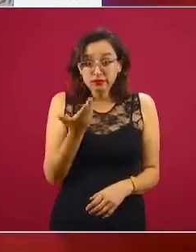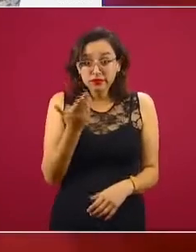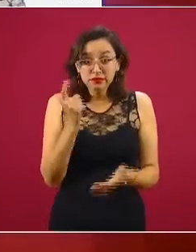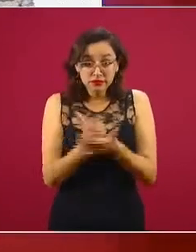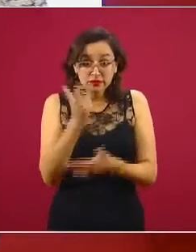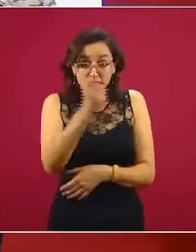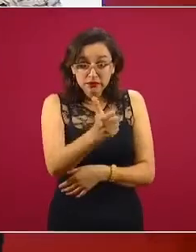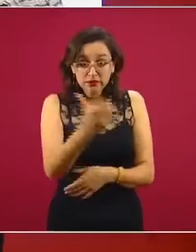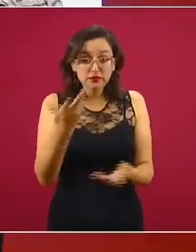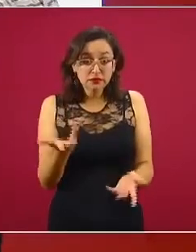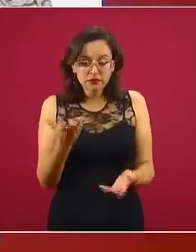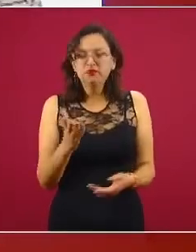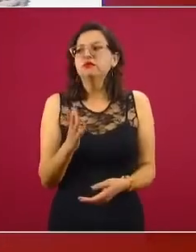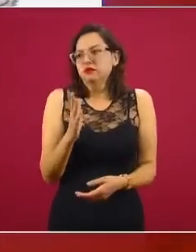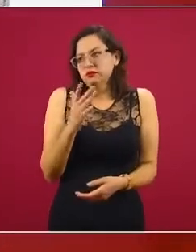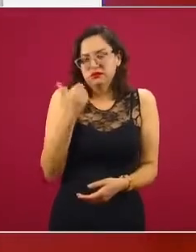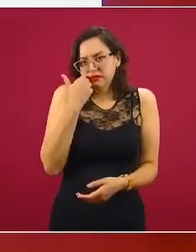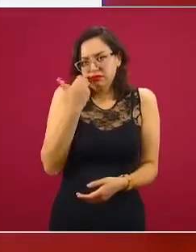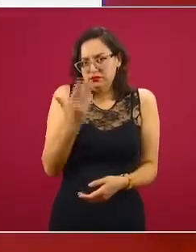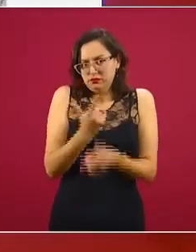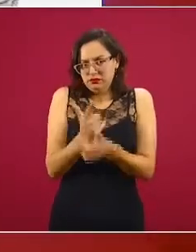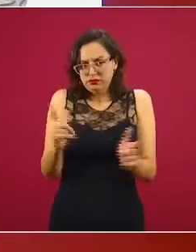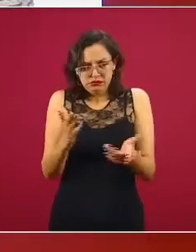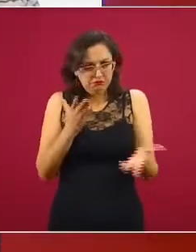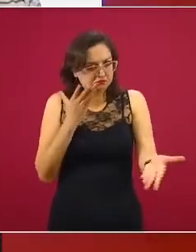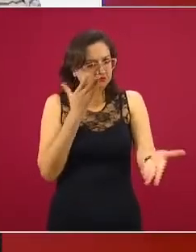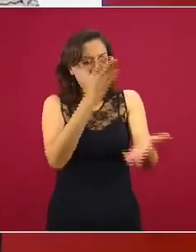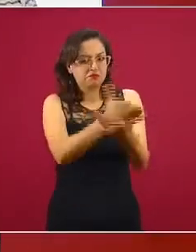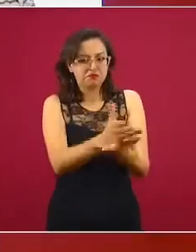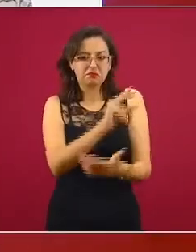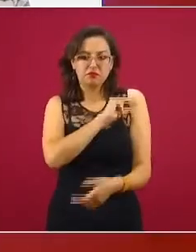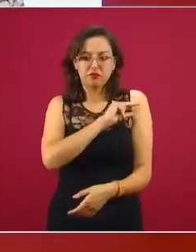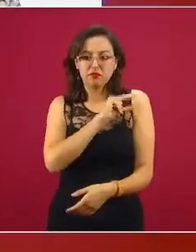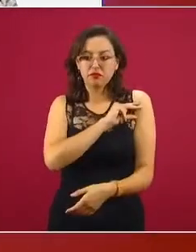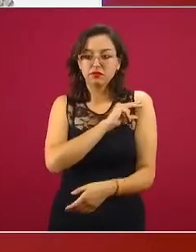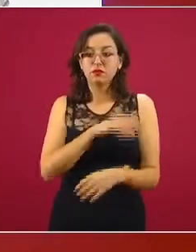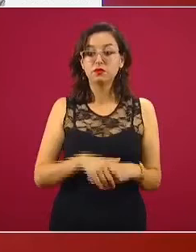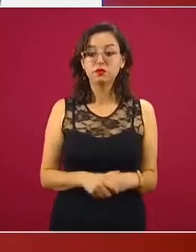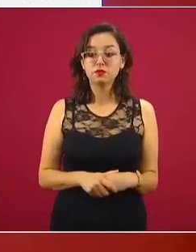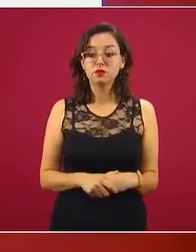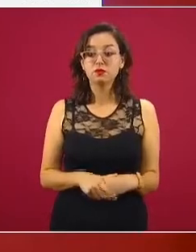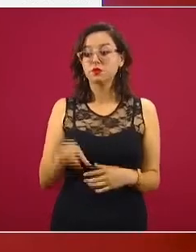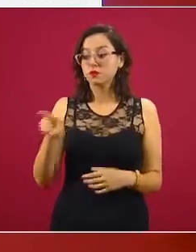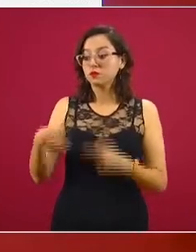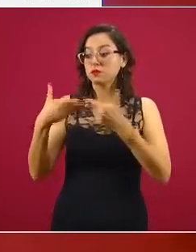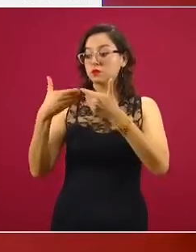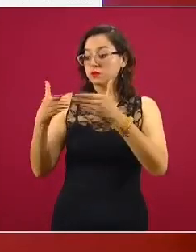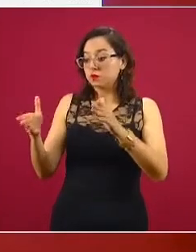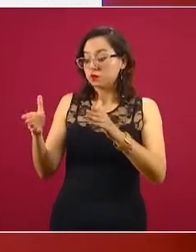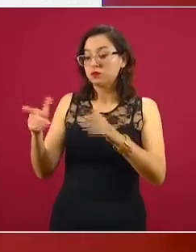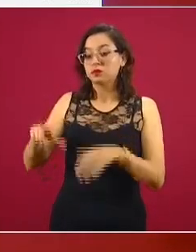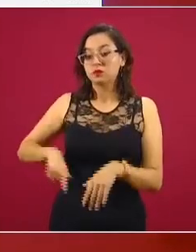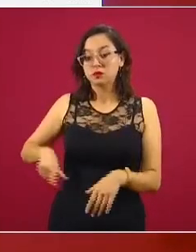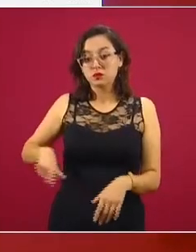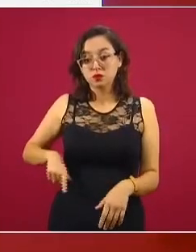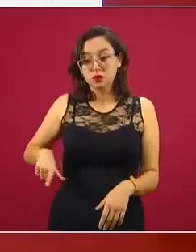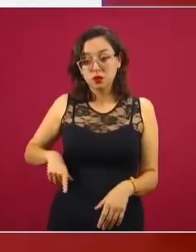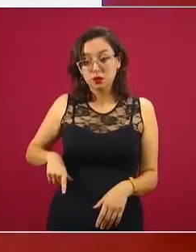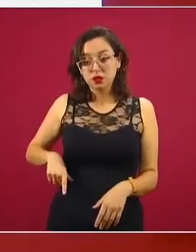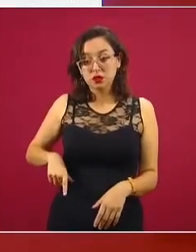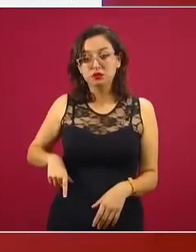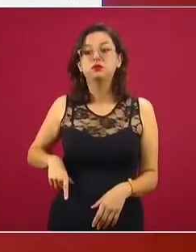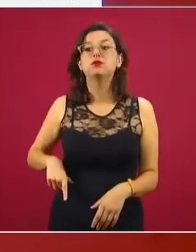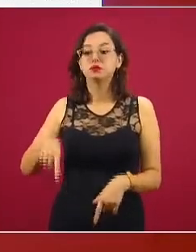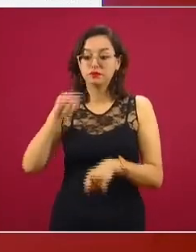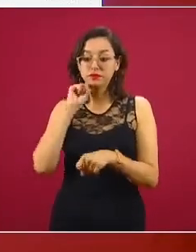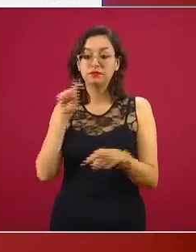finalmente son entidades privadas, las que son privadas, y en el sector público tenemos, que empezó a funcionar también desde el inicio,